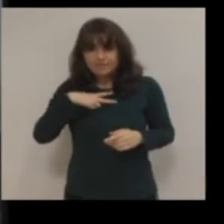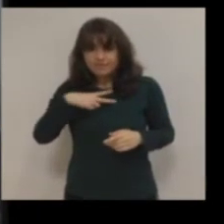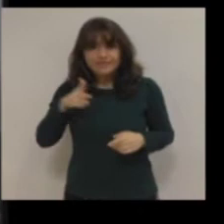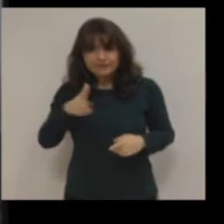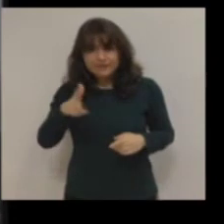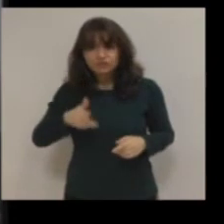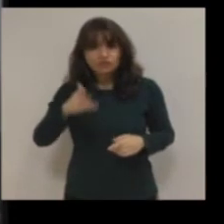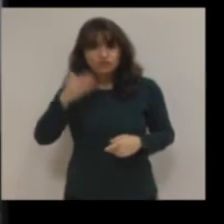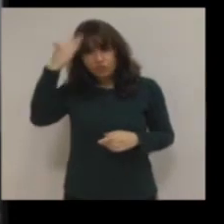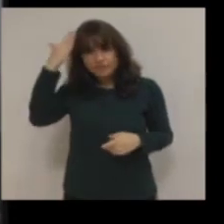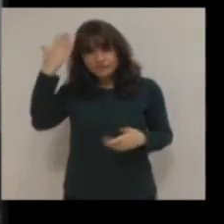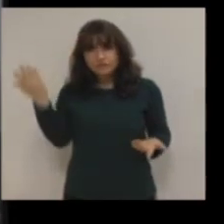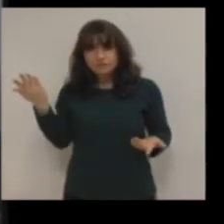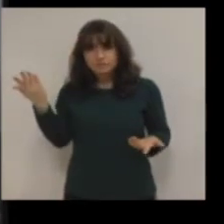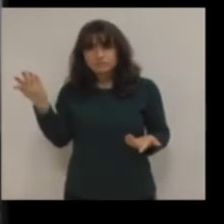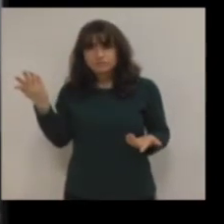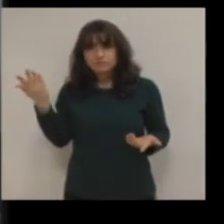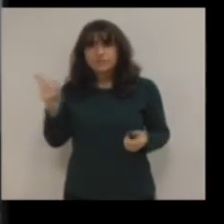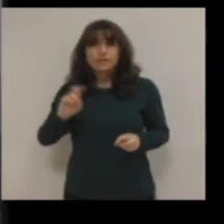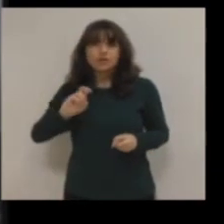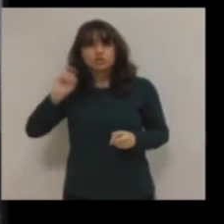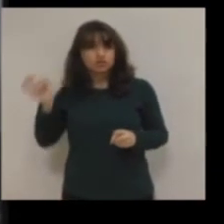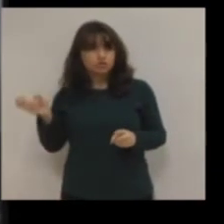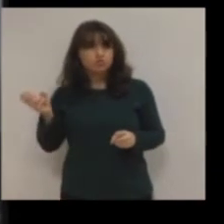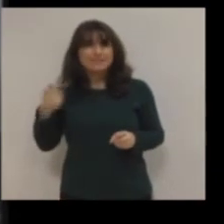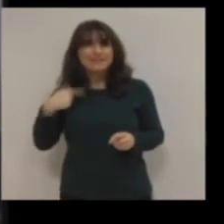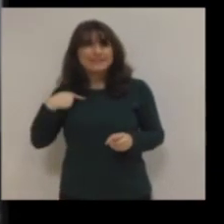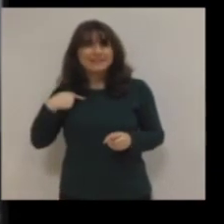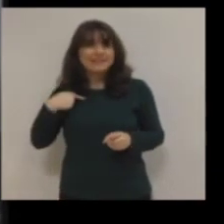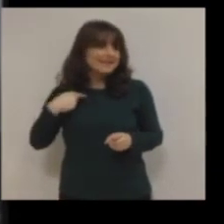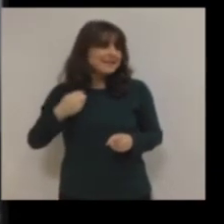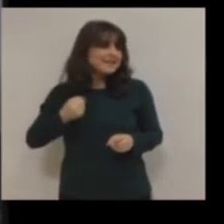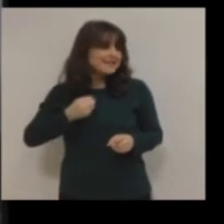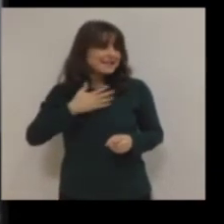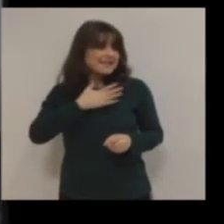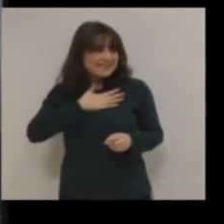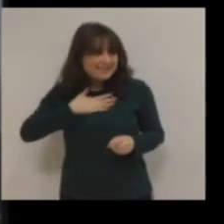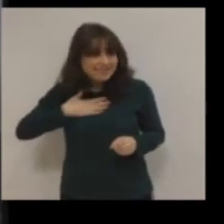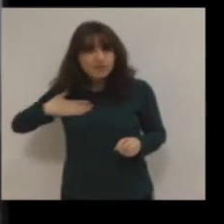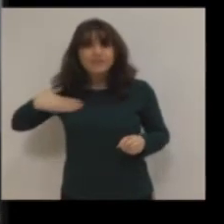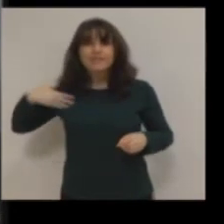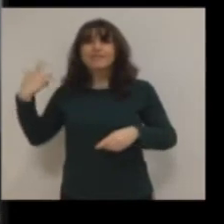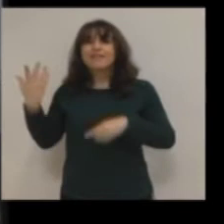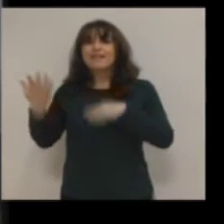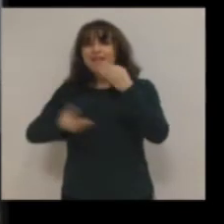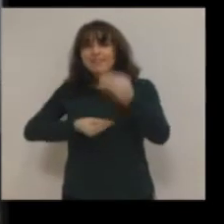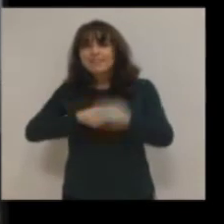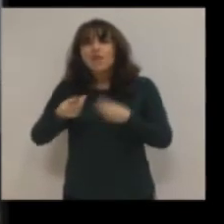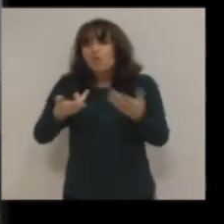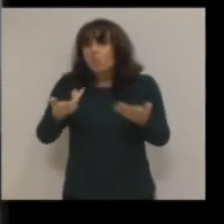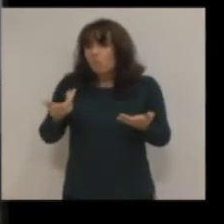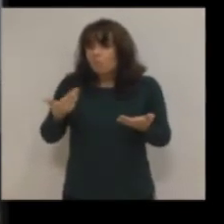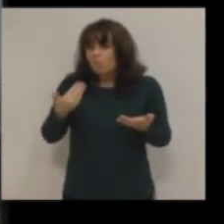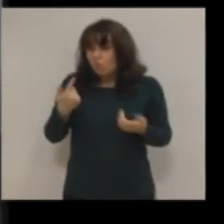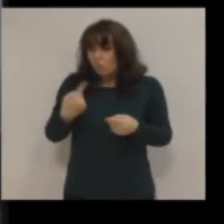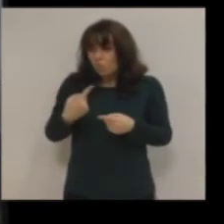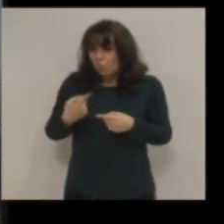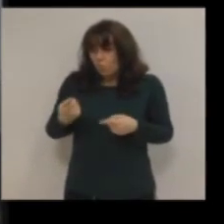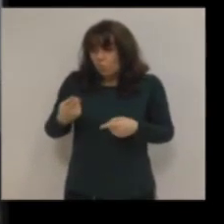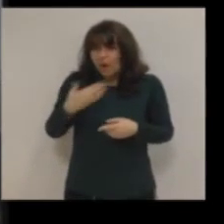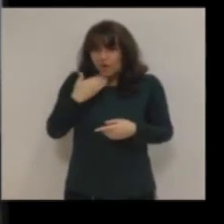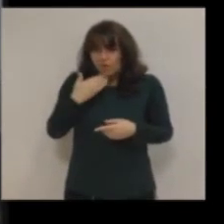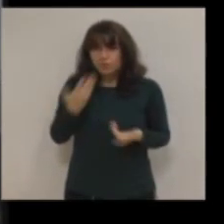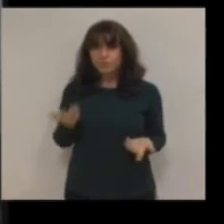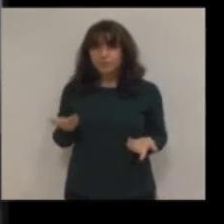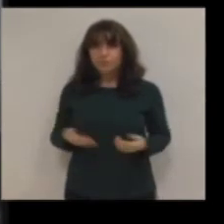de importante, que es el subjetivo, el de la intencionalidad de cometer o de llevar a cabo ese